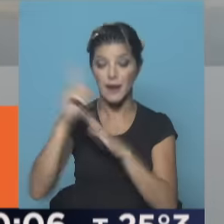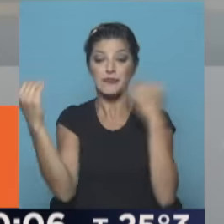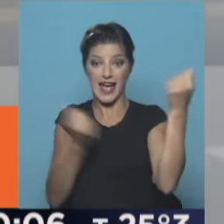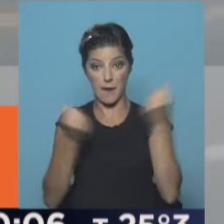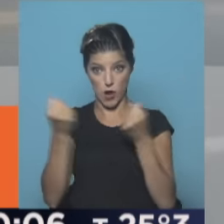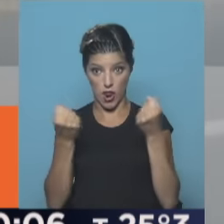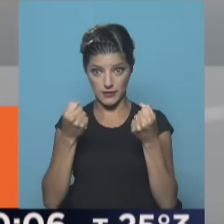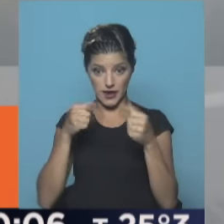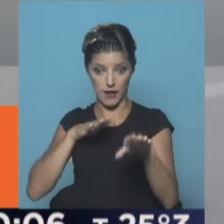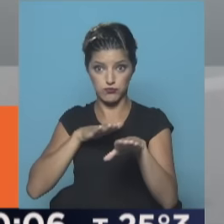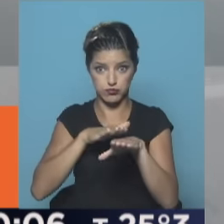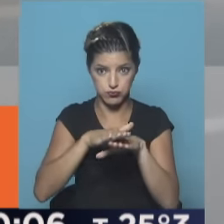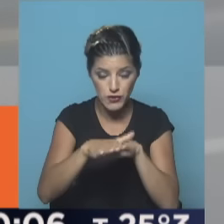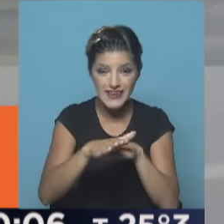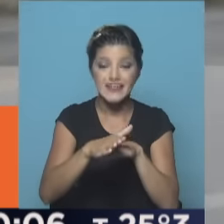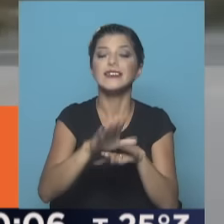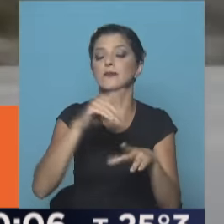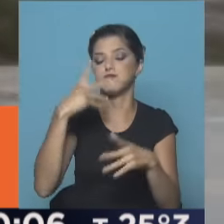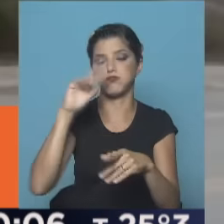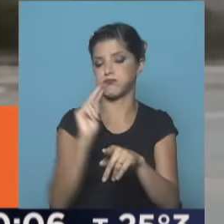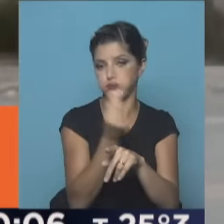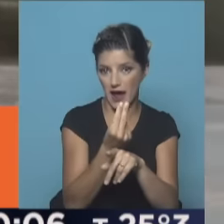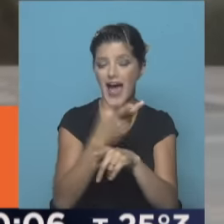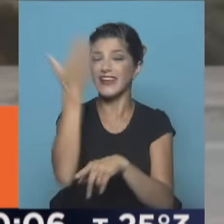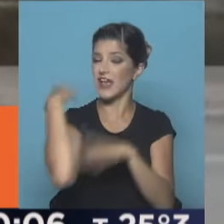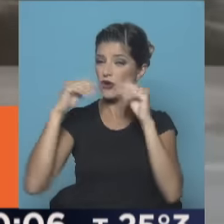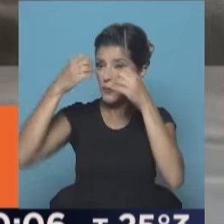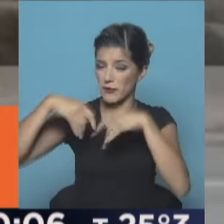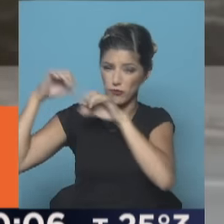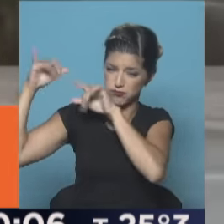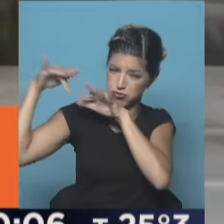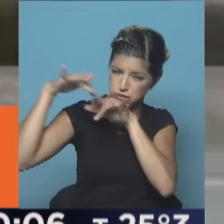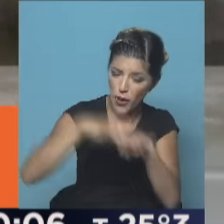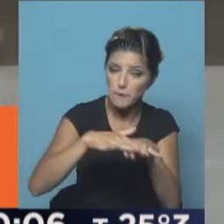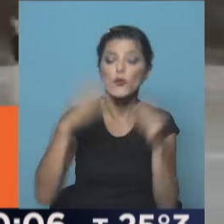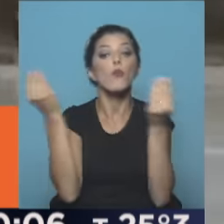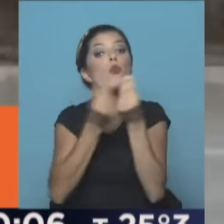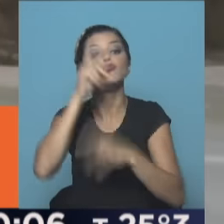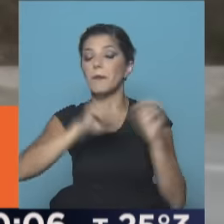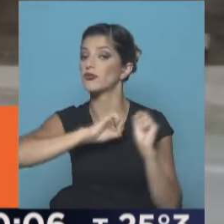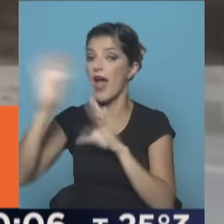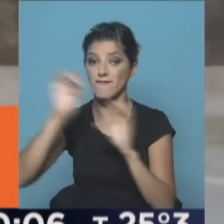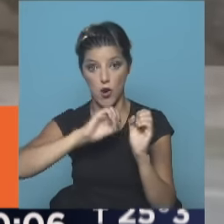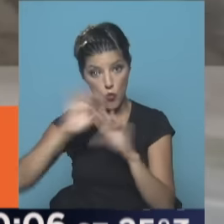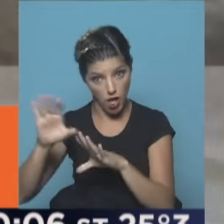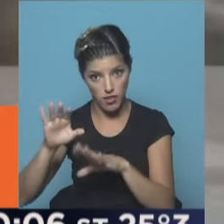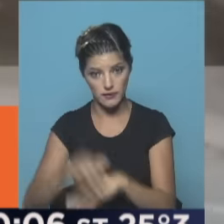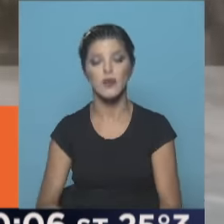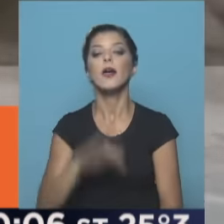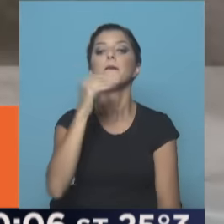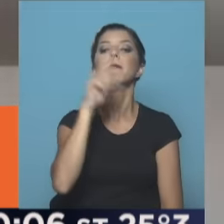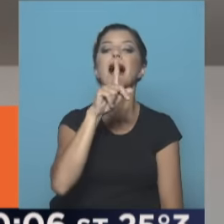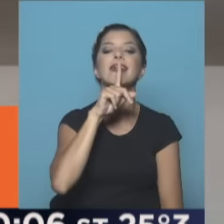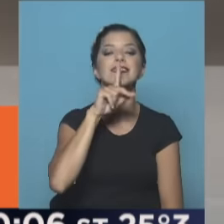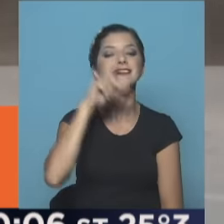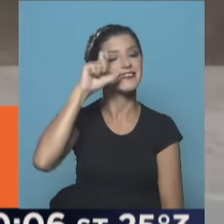medio del temporal que desde anoche afecta a esa provincia. Decenas de personas fueron evacuadas en localidades jujeñas que se llaman Bárcena